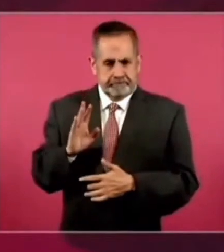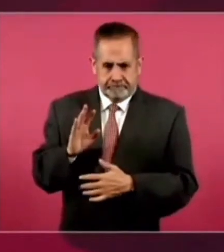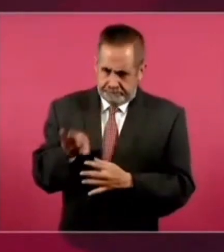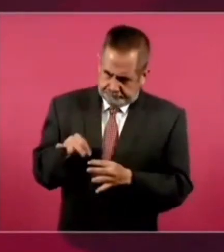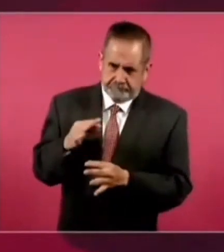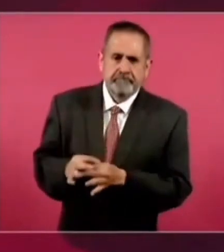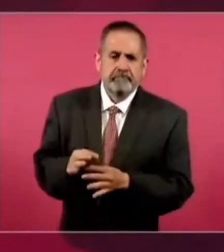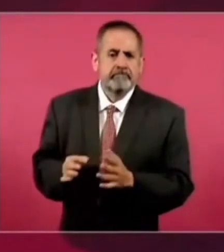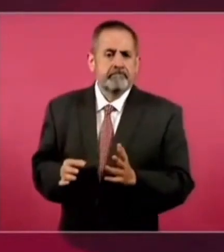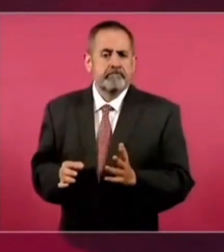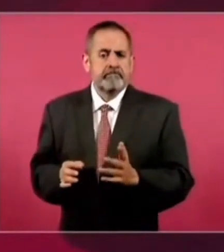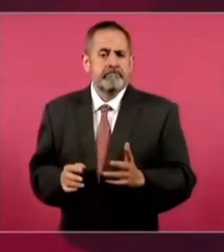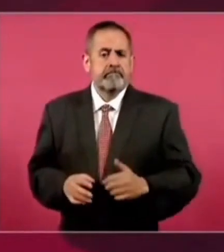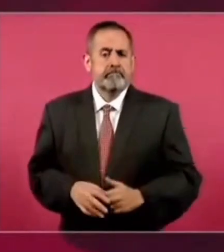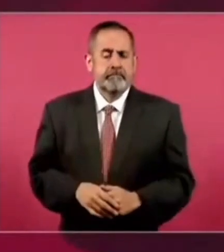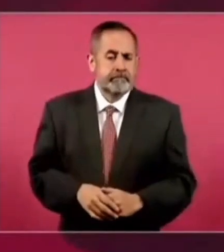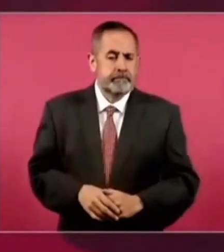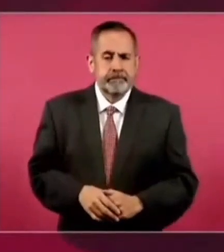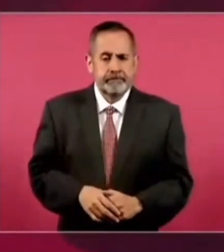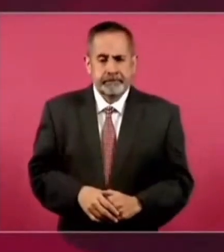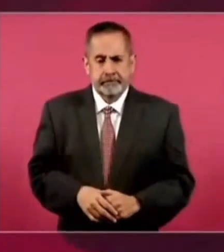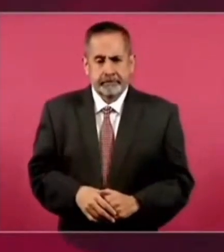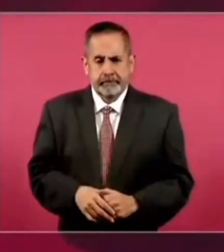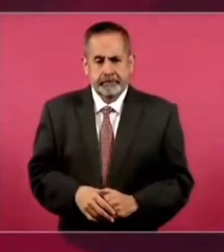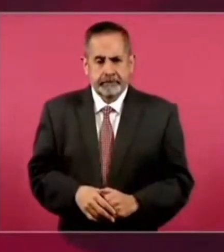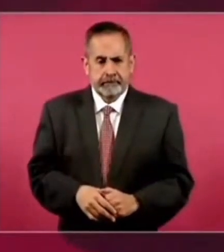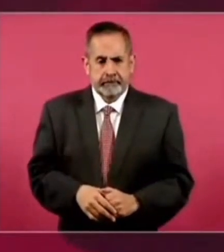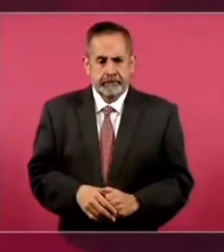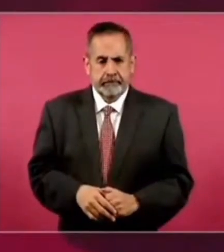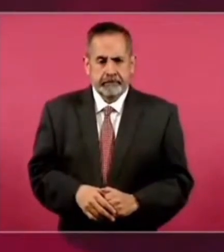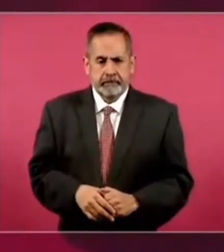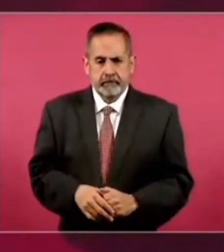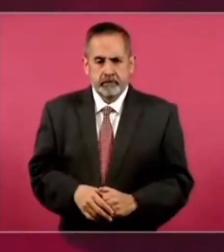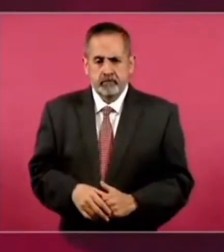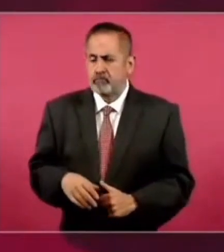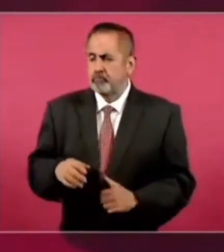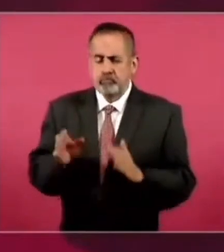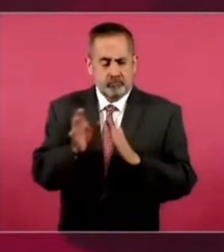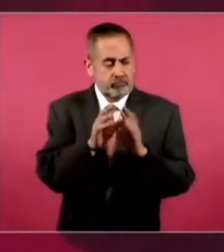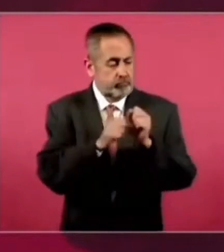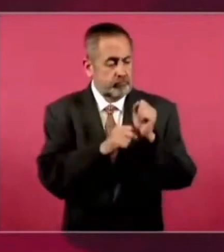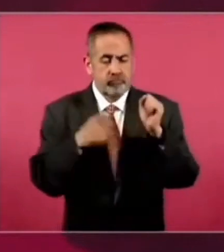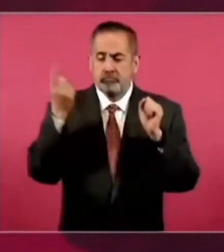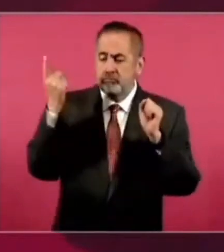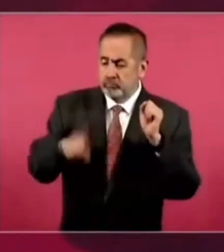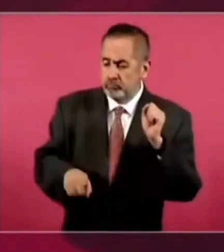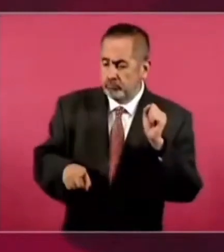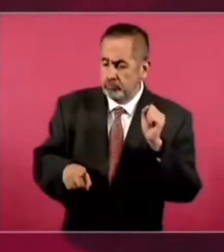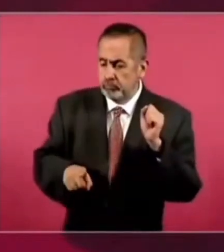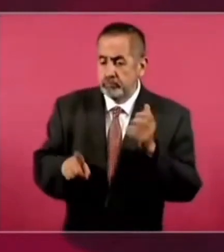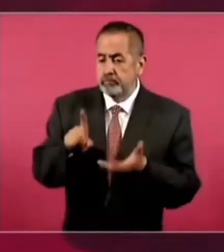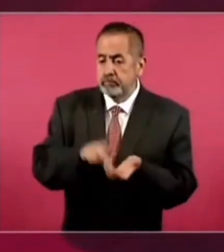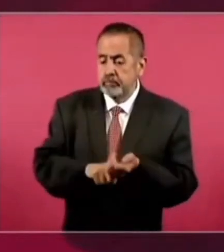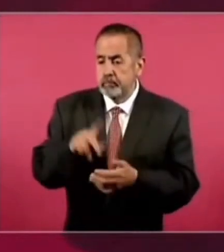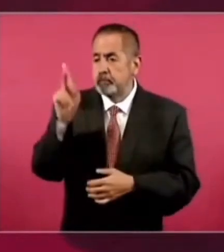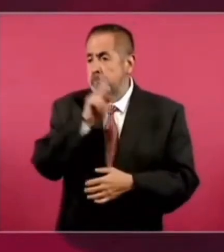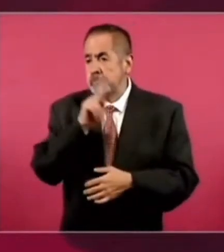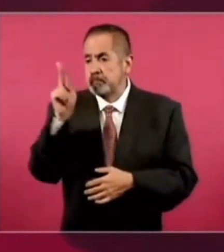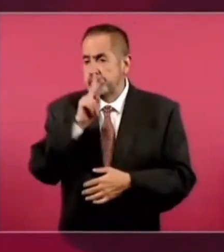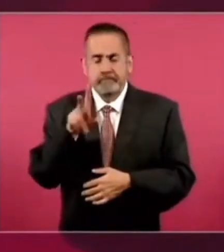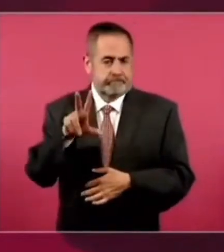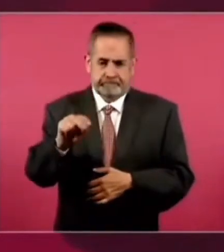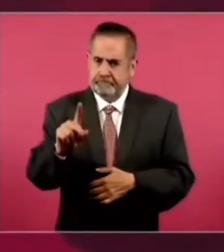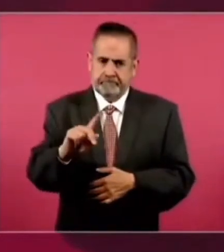o que sea un mandato constitucional convertido en letra